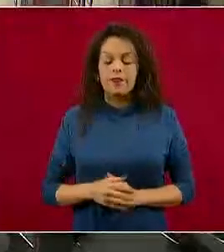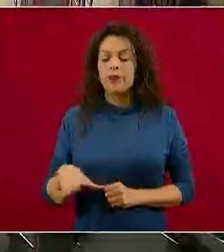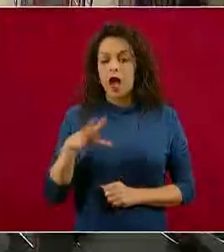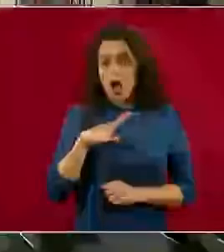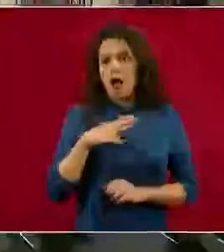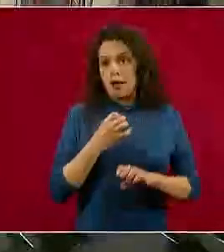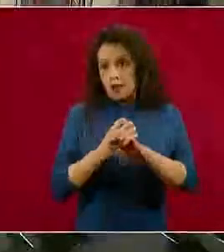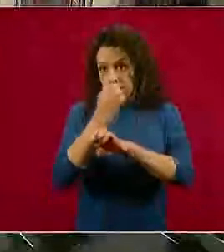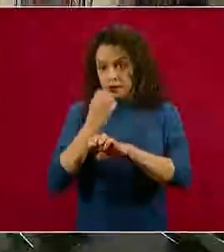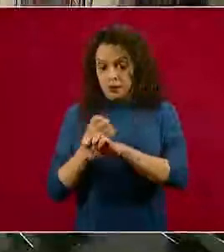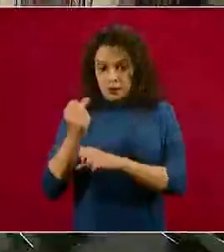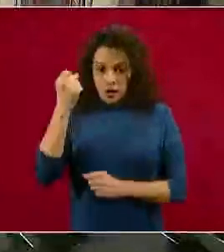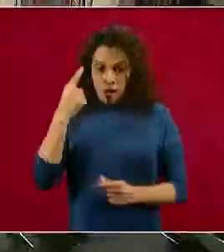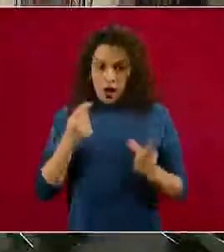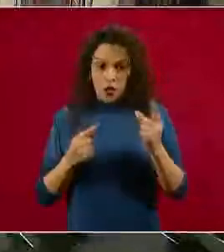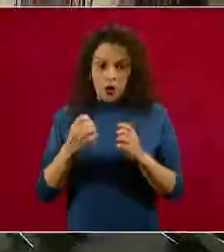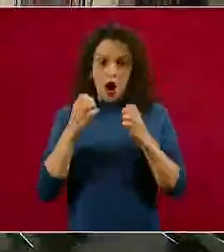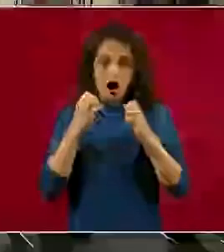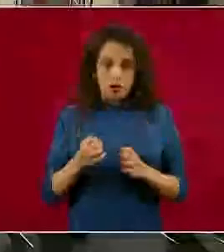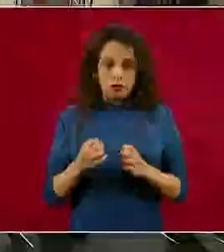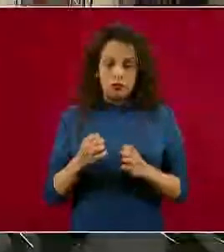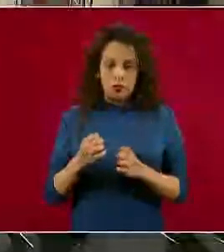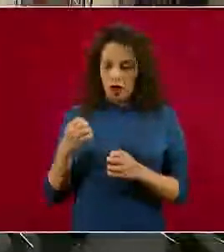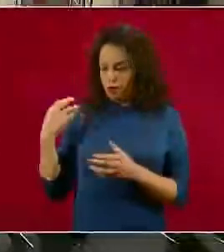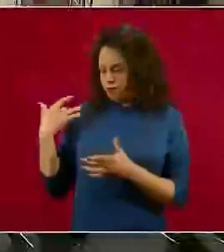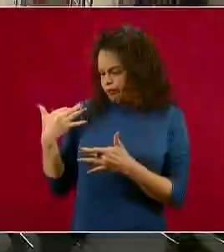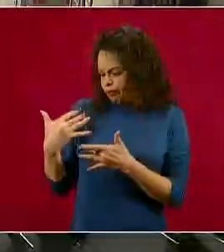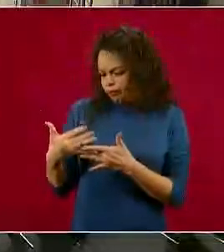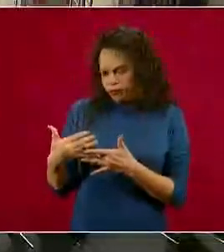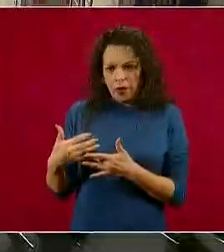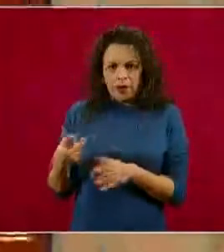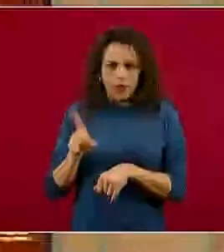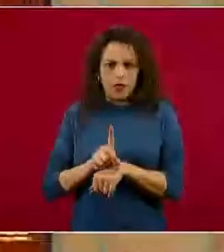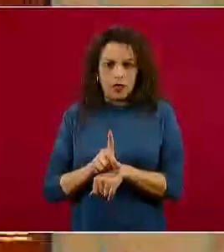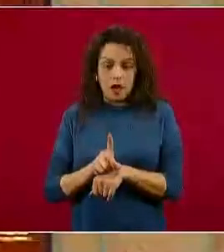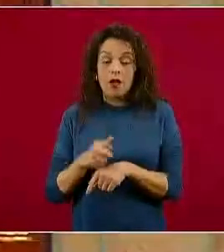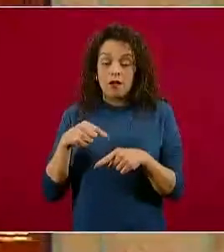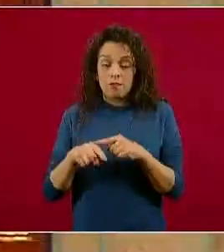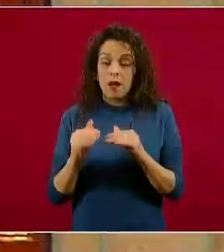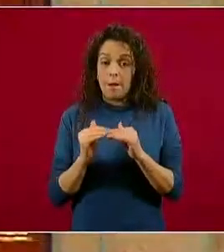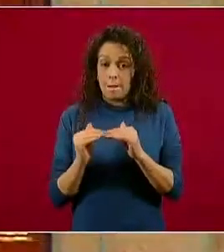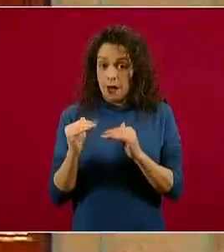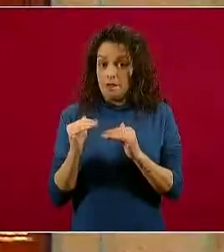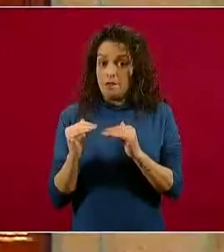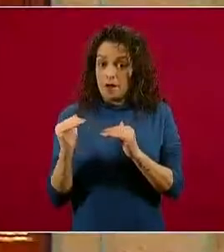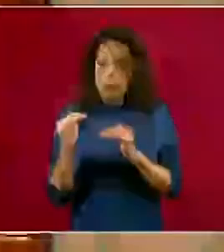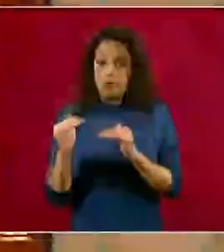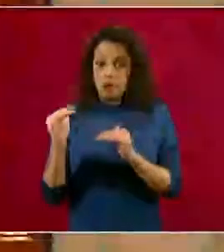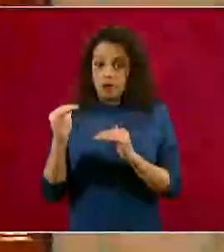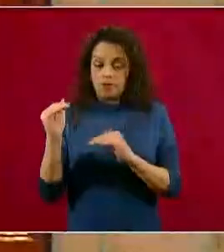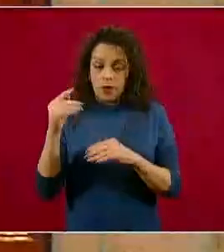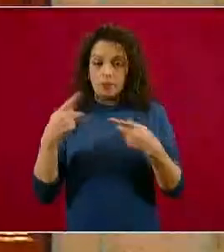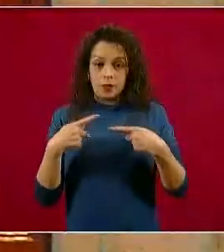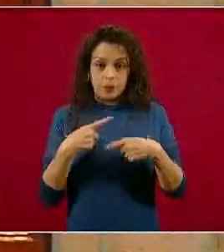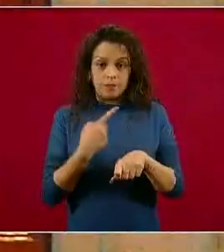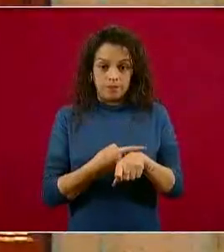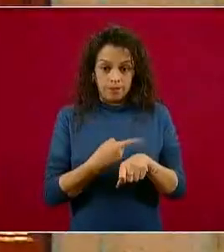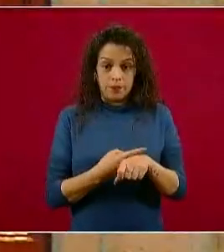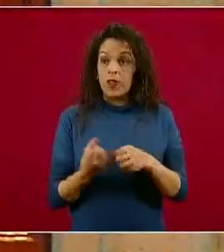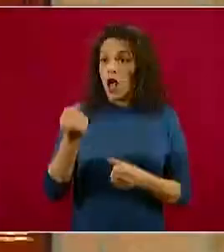que están en los últimos días teniendo un incremento importante de casos, en algunas de ellas inclusive ya